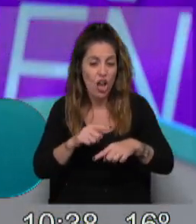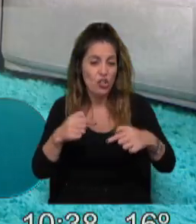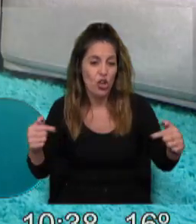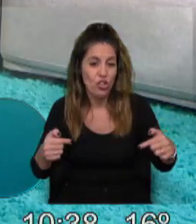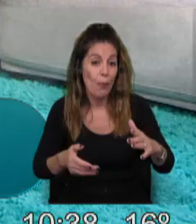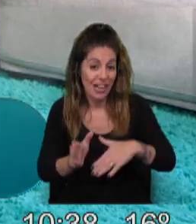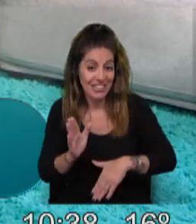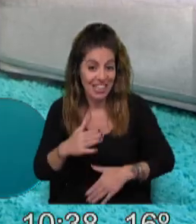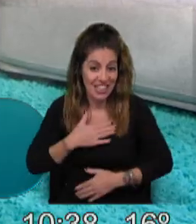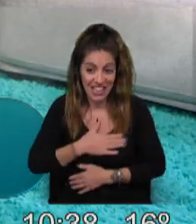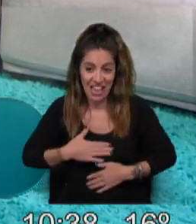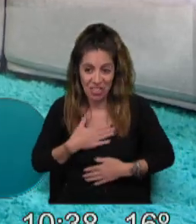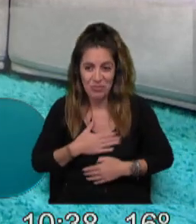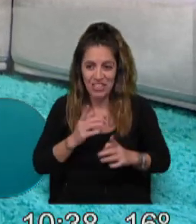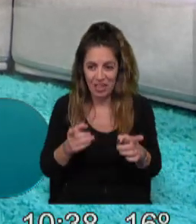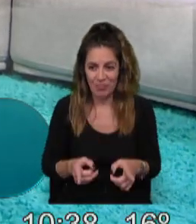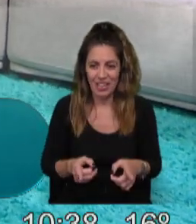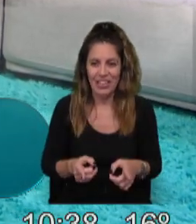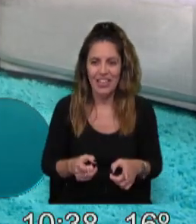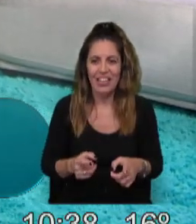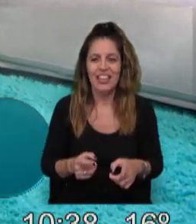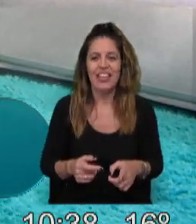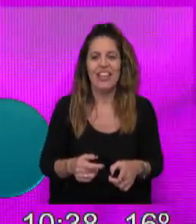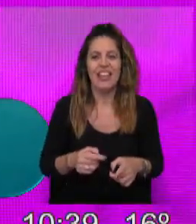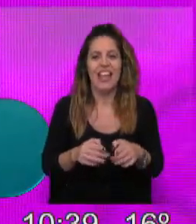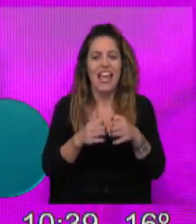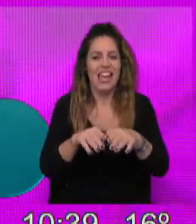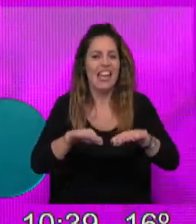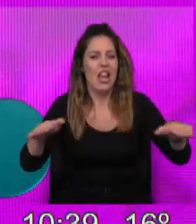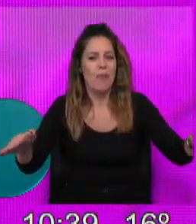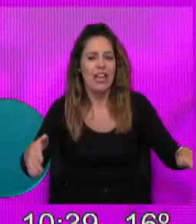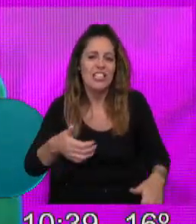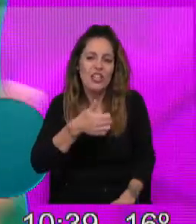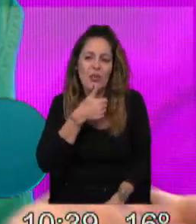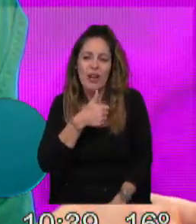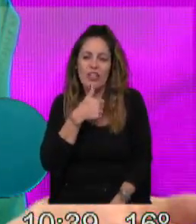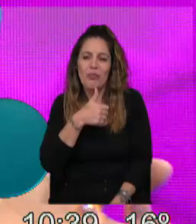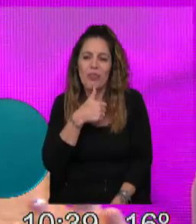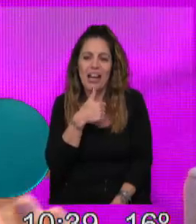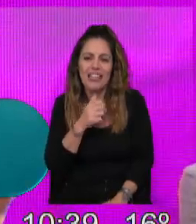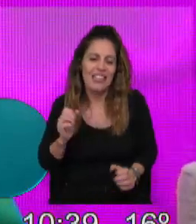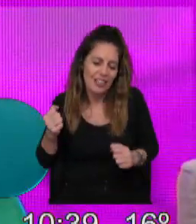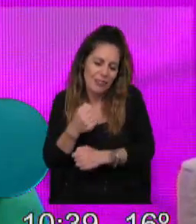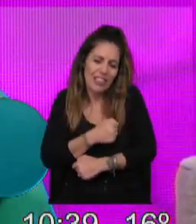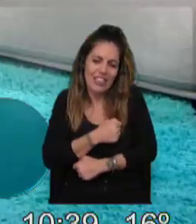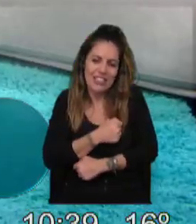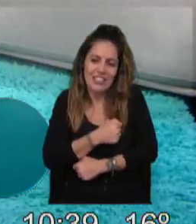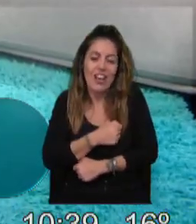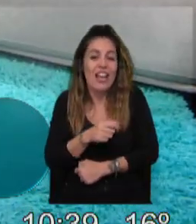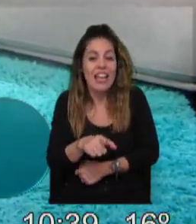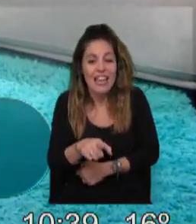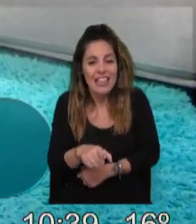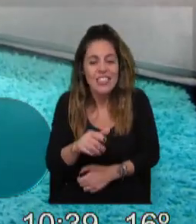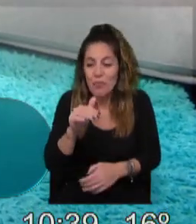Pero escúchame. En la playa tomando mate después que te metiste en la tallita. Salís con esto, no te vestís por un rato. Es el modelito para